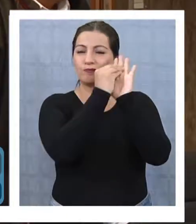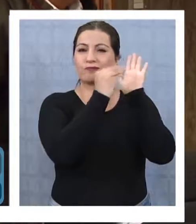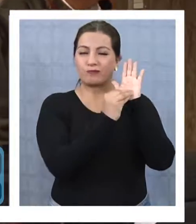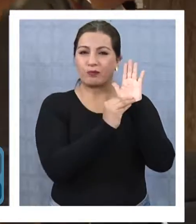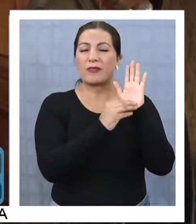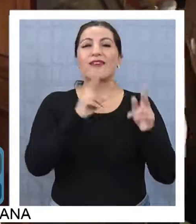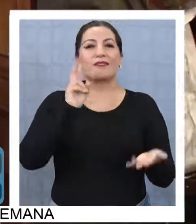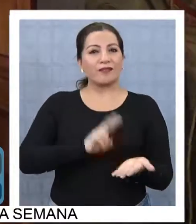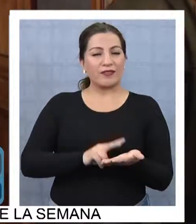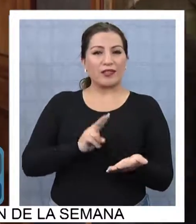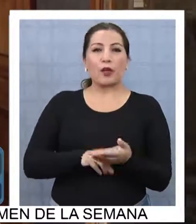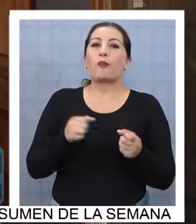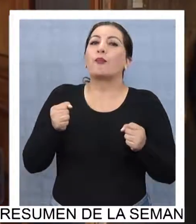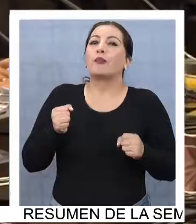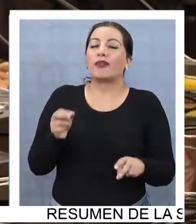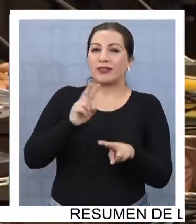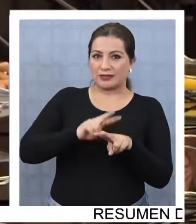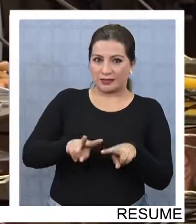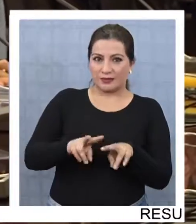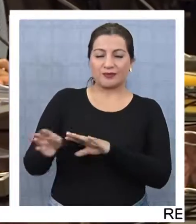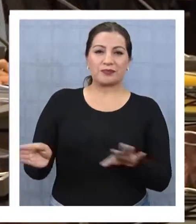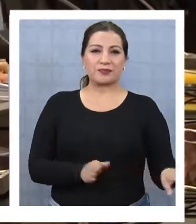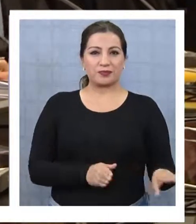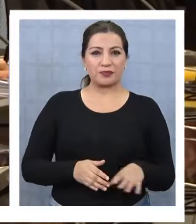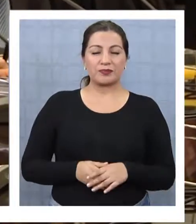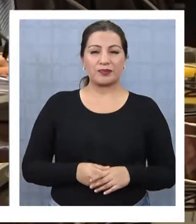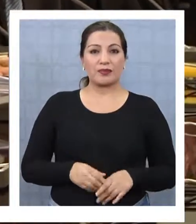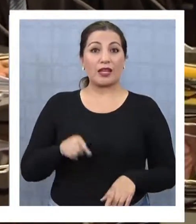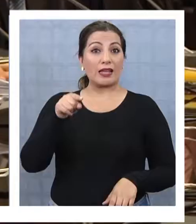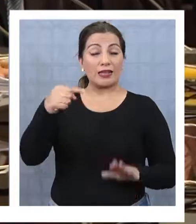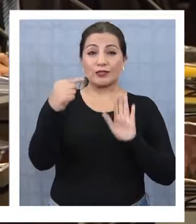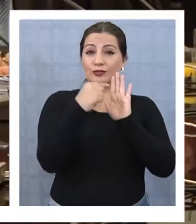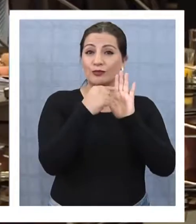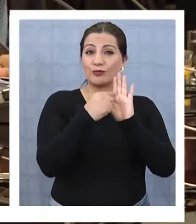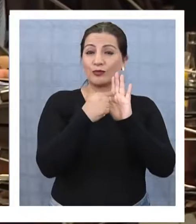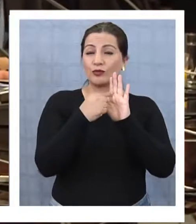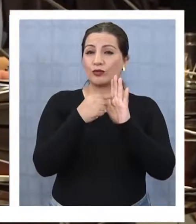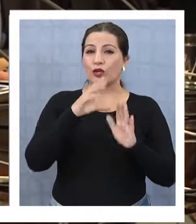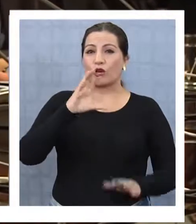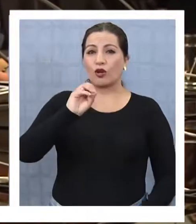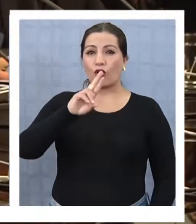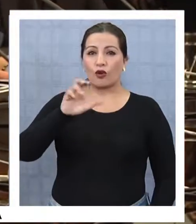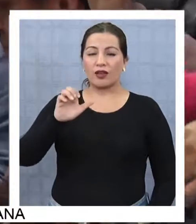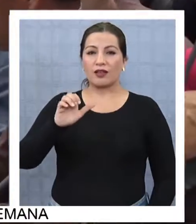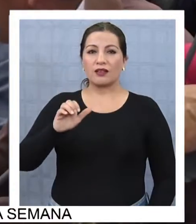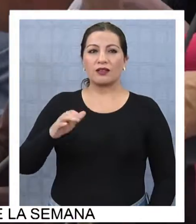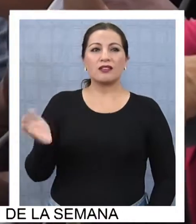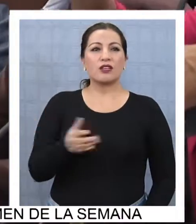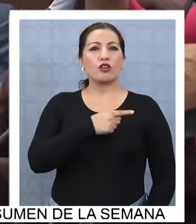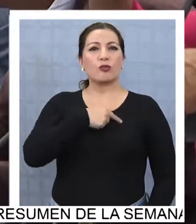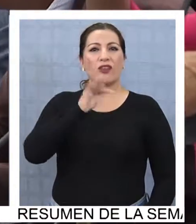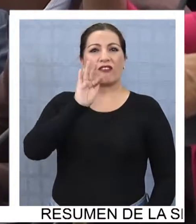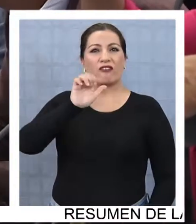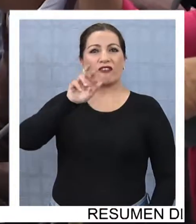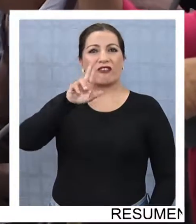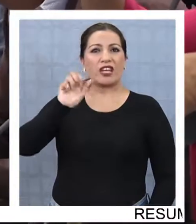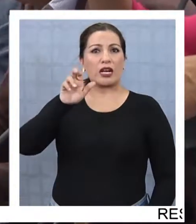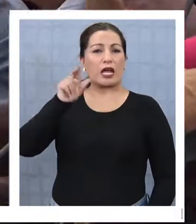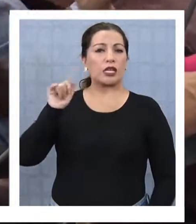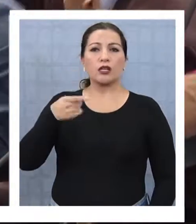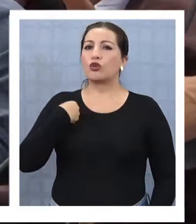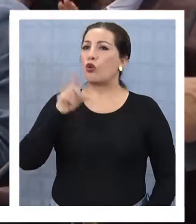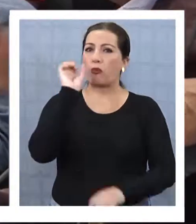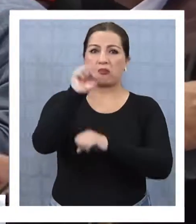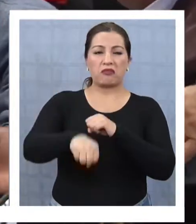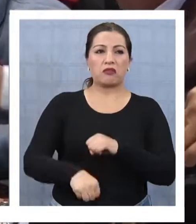que efectivamente fueran factibles. En ese punto, el consejero Espartaco Ferrari, único que se abstuvo de la aprobación del